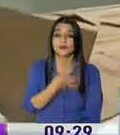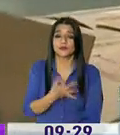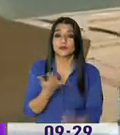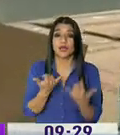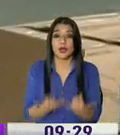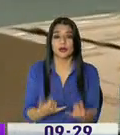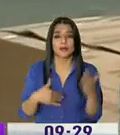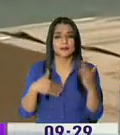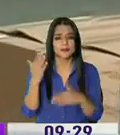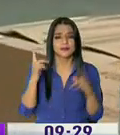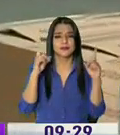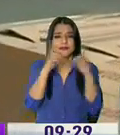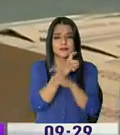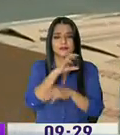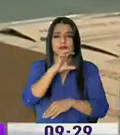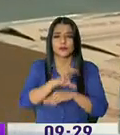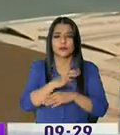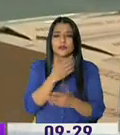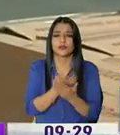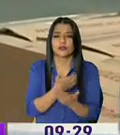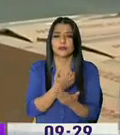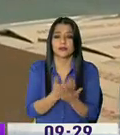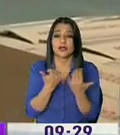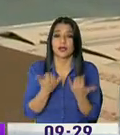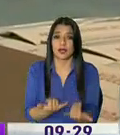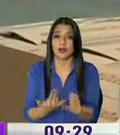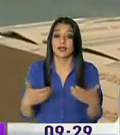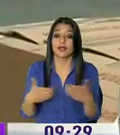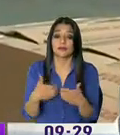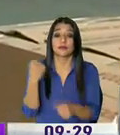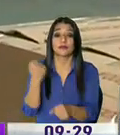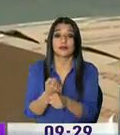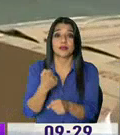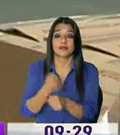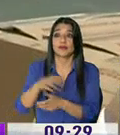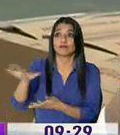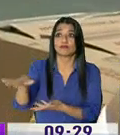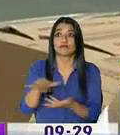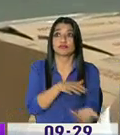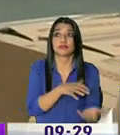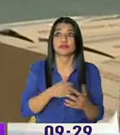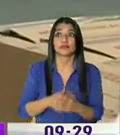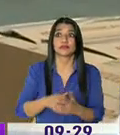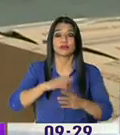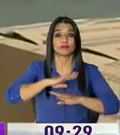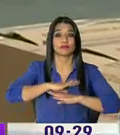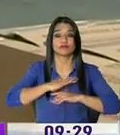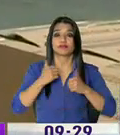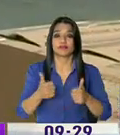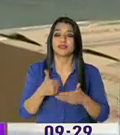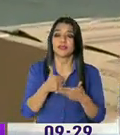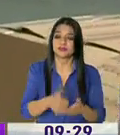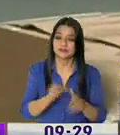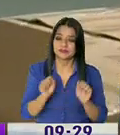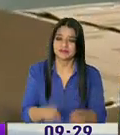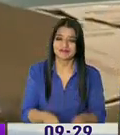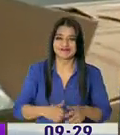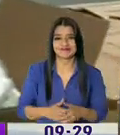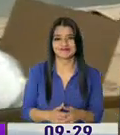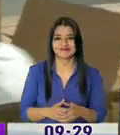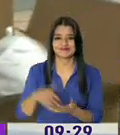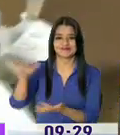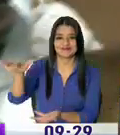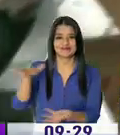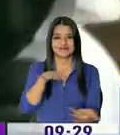en estos momentos tan difíciles, contamos con un gran equipo de trabajo y a nosotros nos da gran satisfacción poder ayudar de esta manera. Una